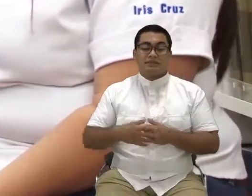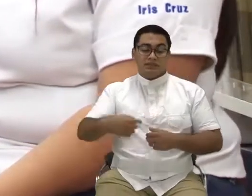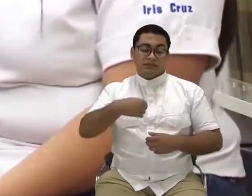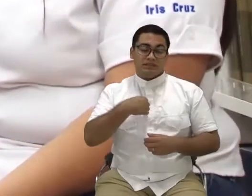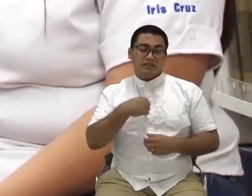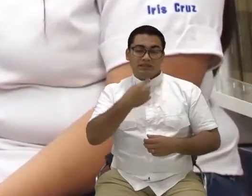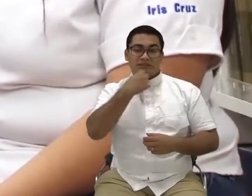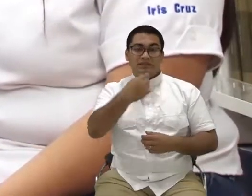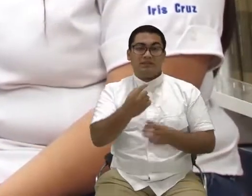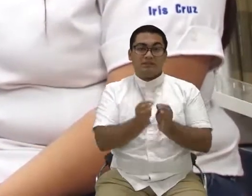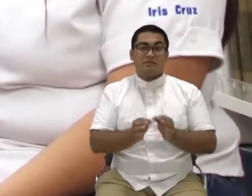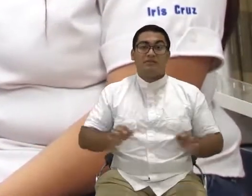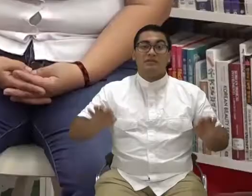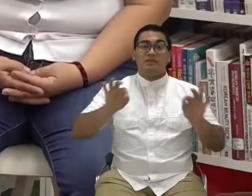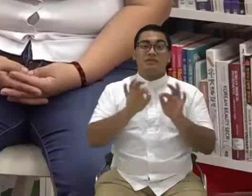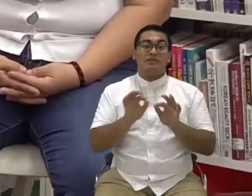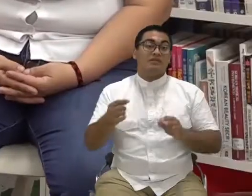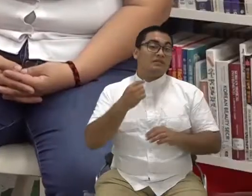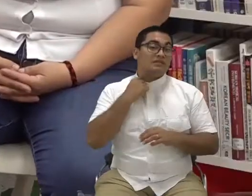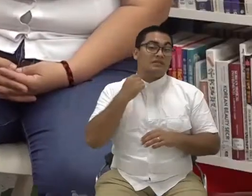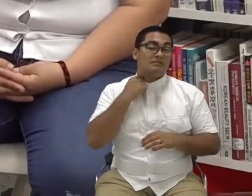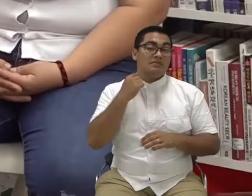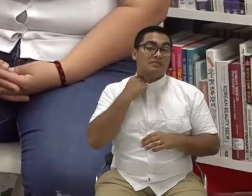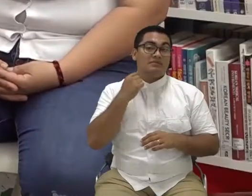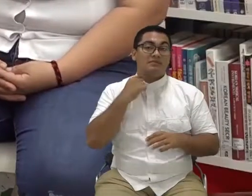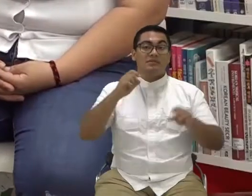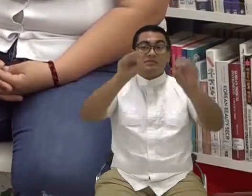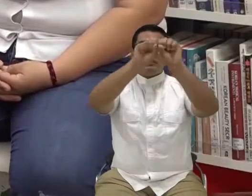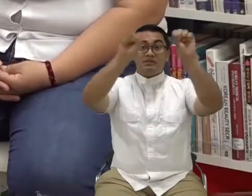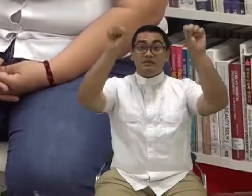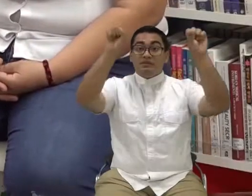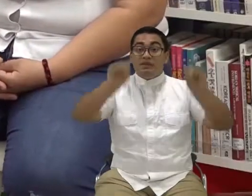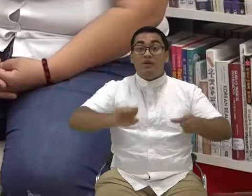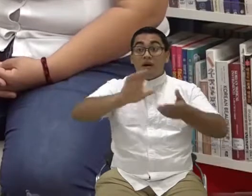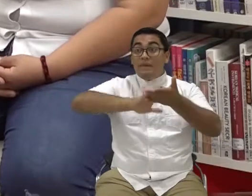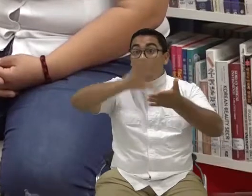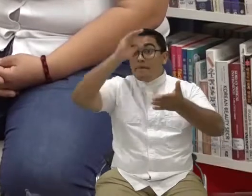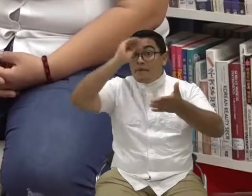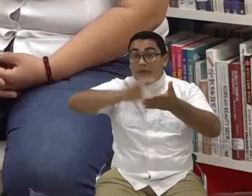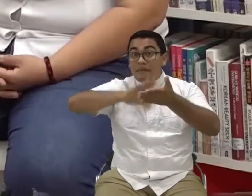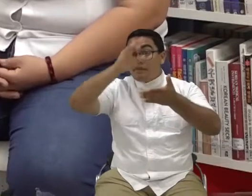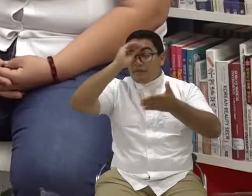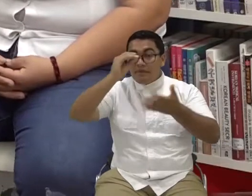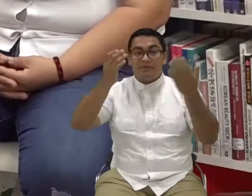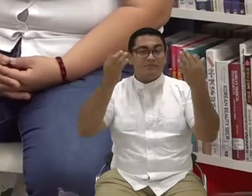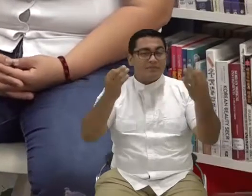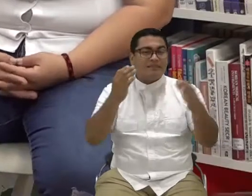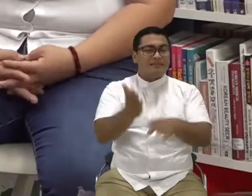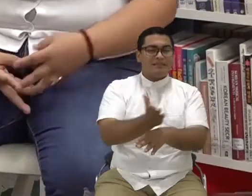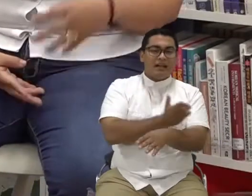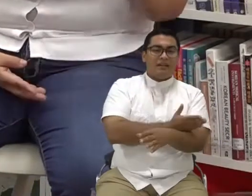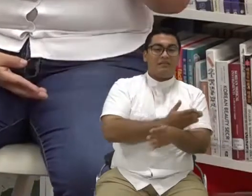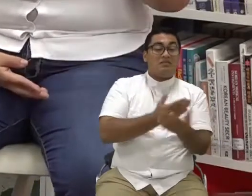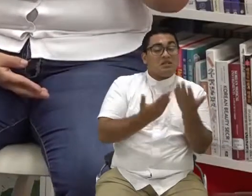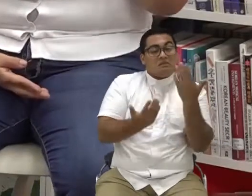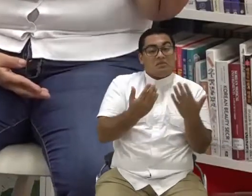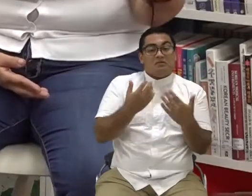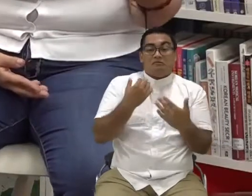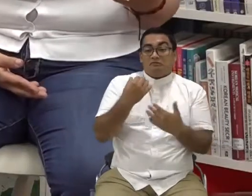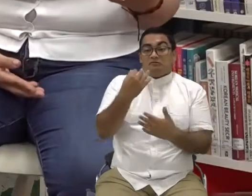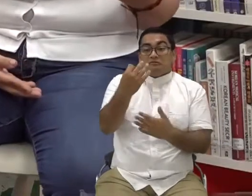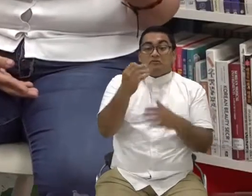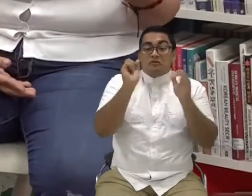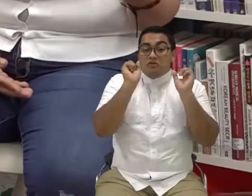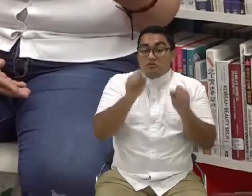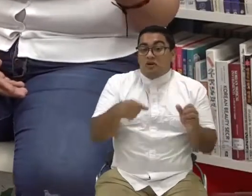diría que siempre estar capacitado, porque nosotros no sabemos, hoy puede ser un desastre natural, puede ser otro tipo